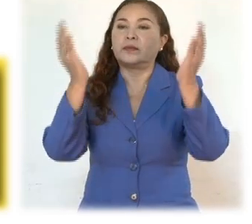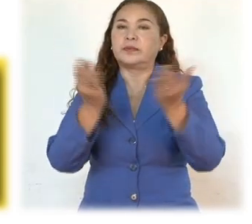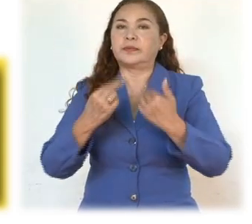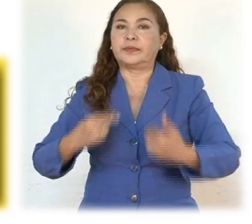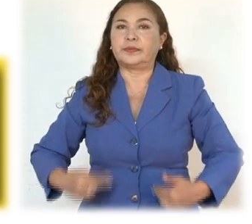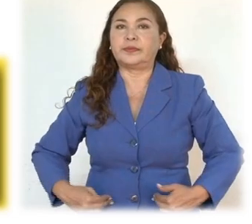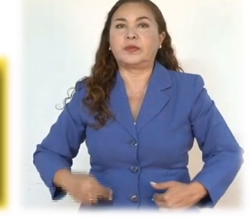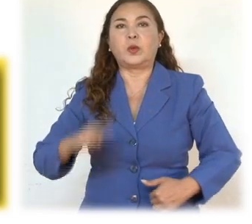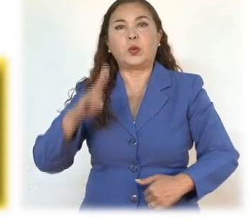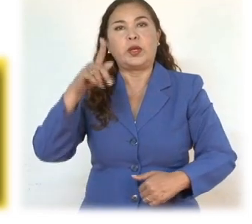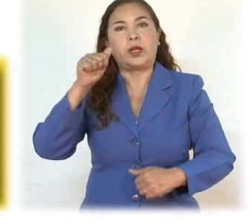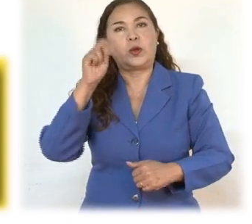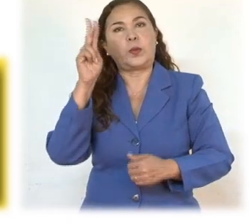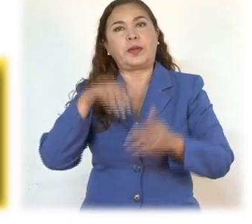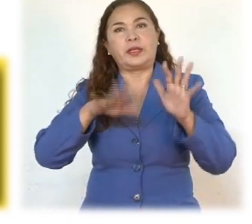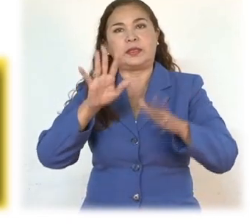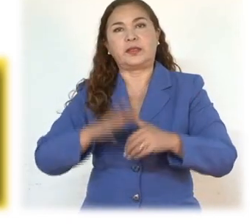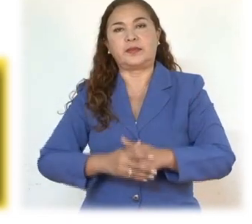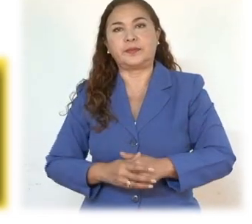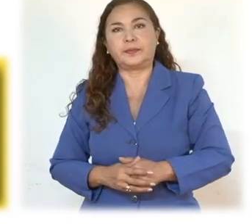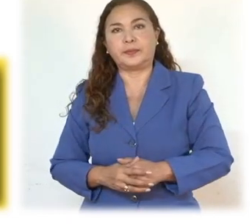la humanidad UNESCO